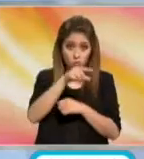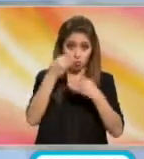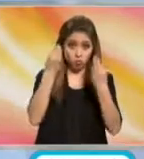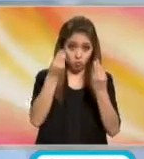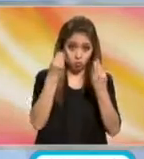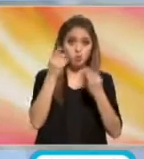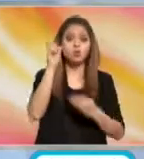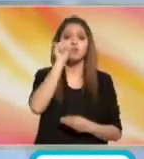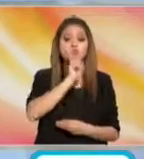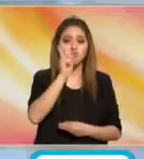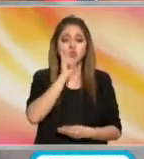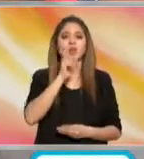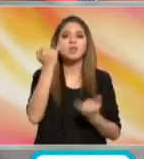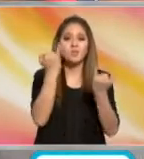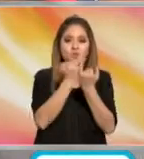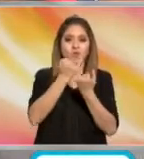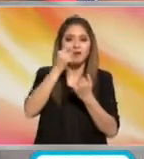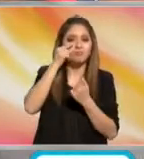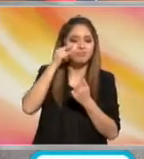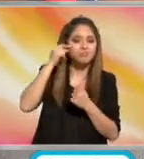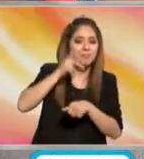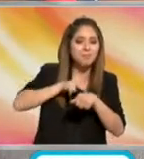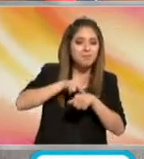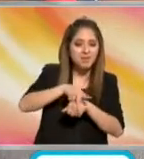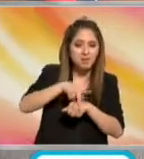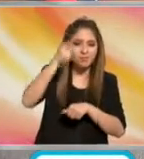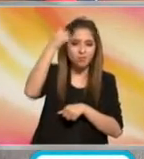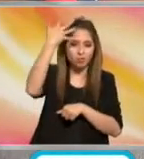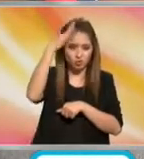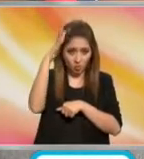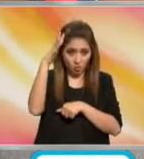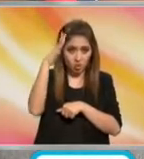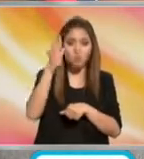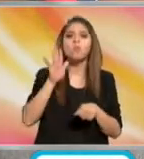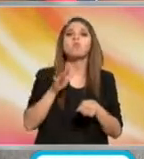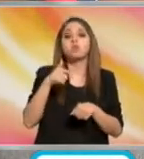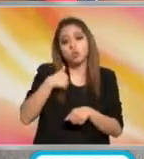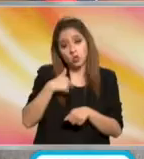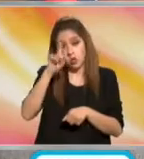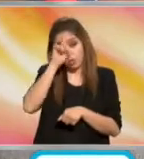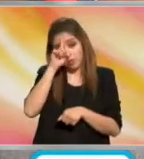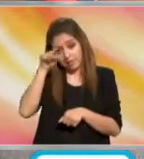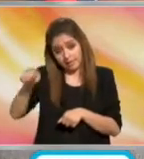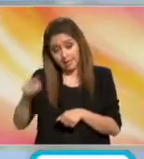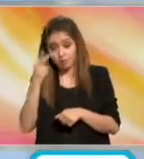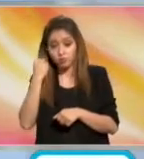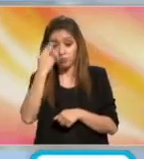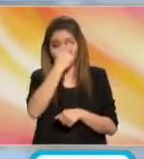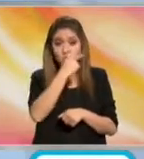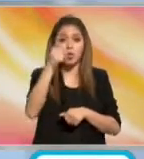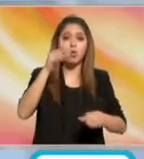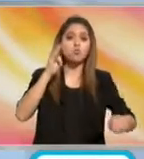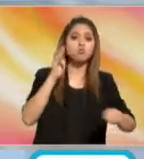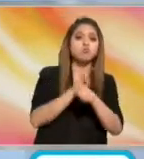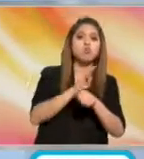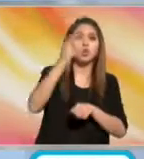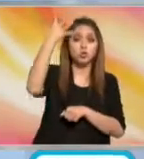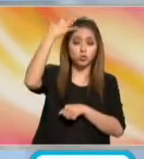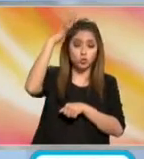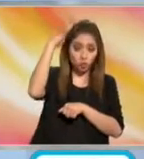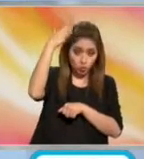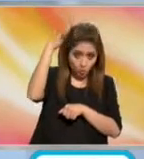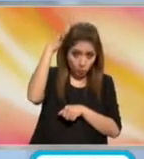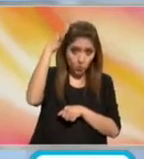les pasa lo mismo. Entonces, yo les recomiendo muchísimo esto porque te va a defender contra los rayos UV, trae protección